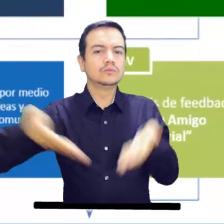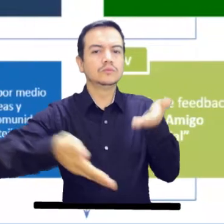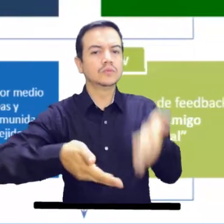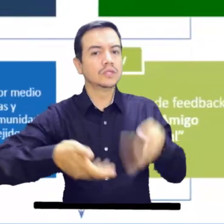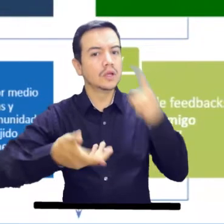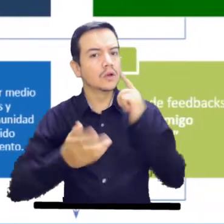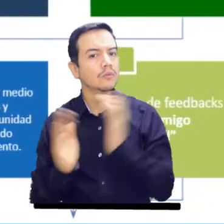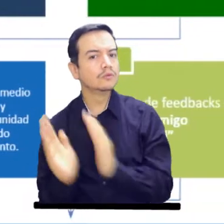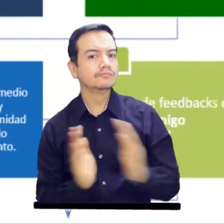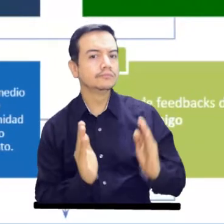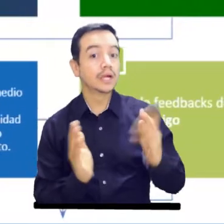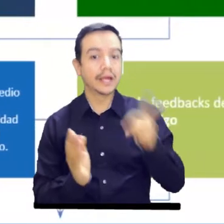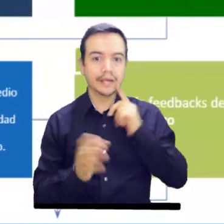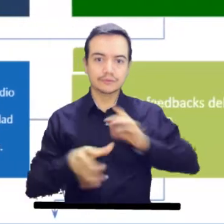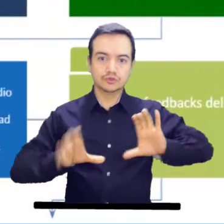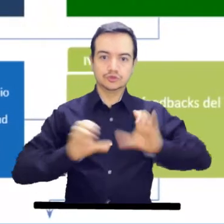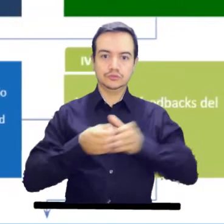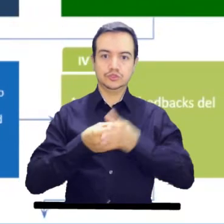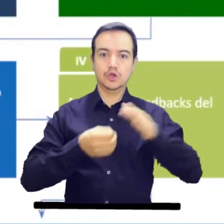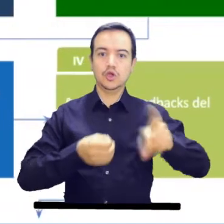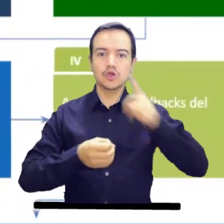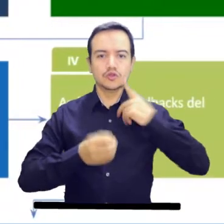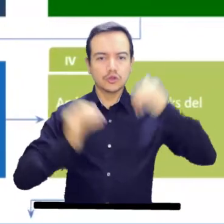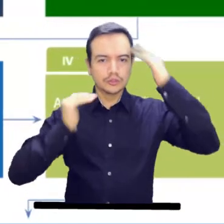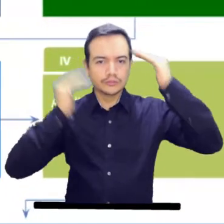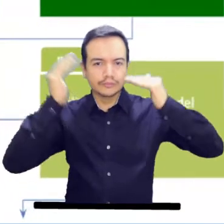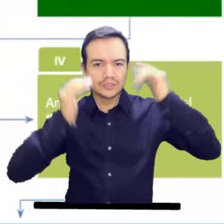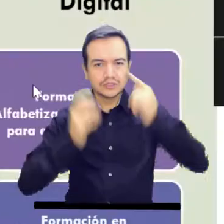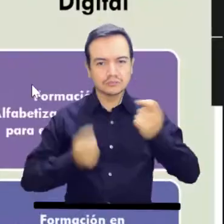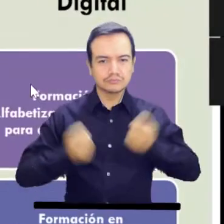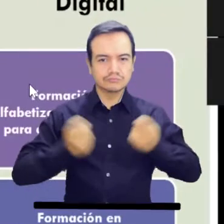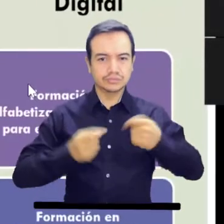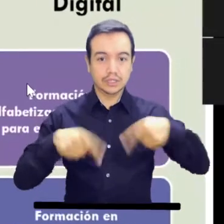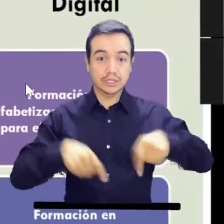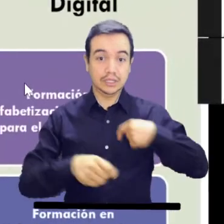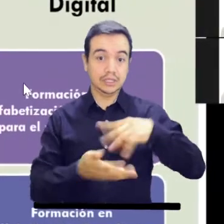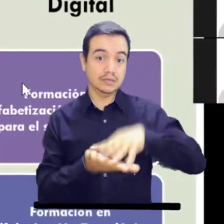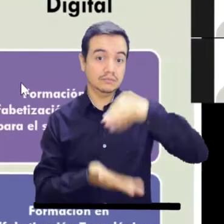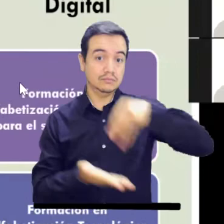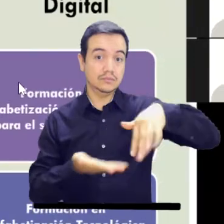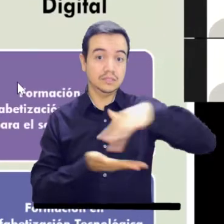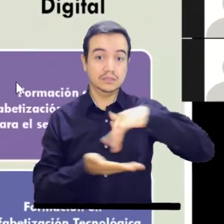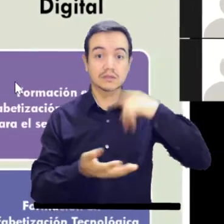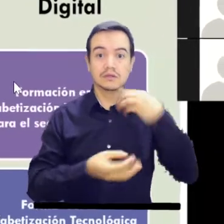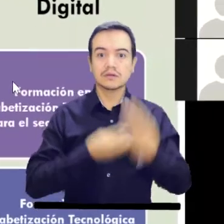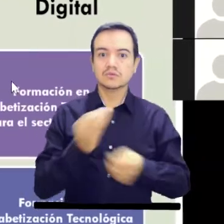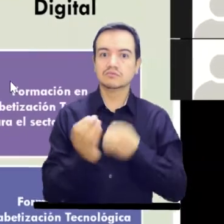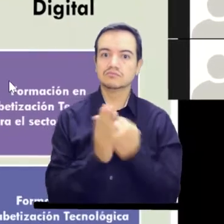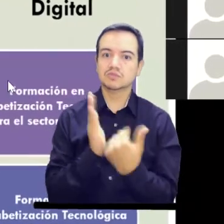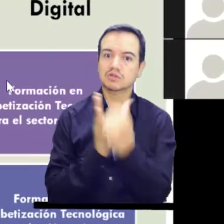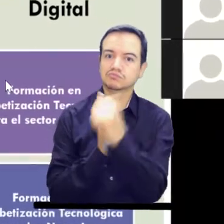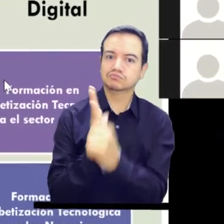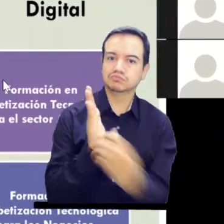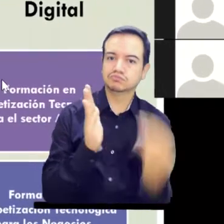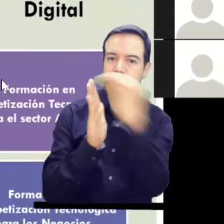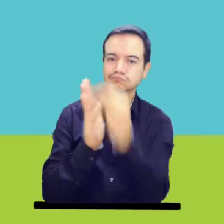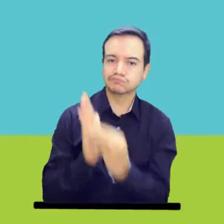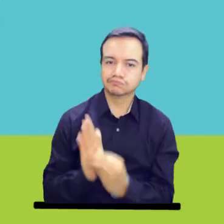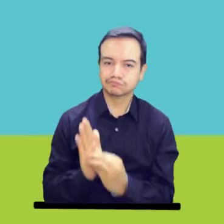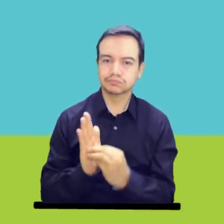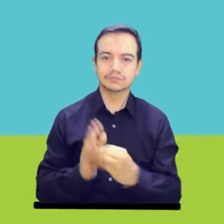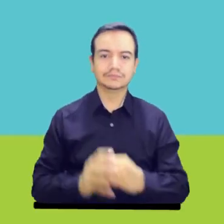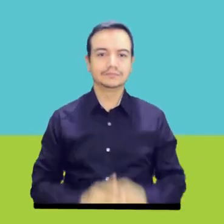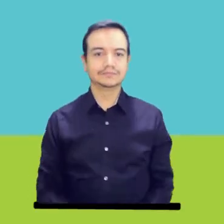de competitividad e innovación del magdaleno desarrollo del taller de definición de la oferta académica para la reactivación económica